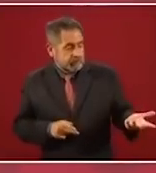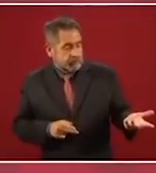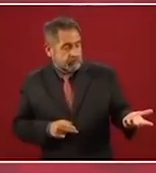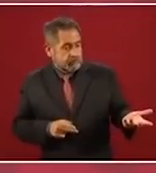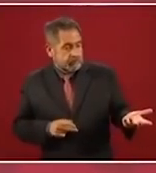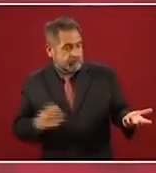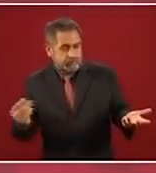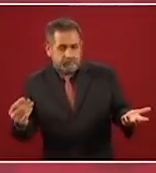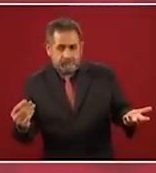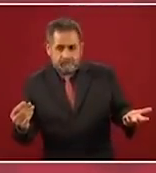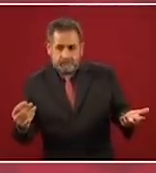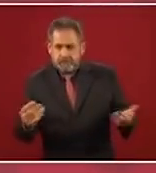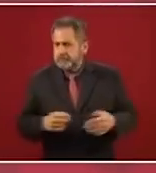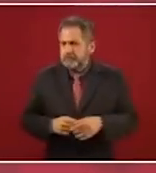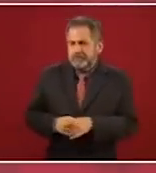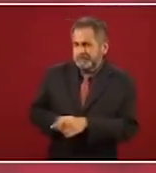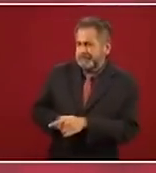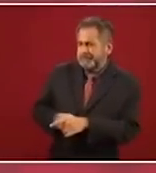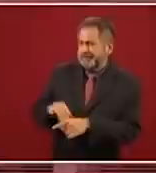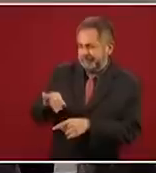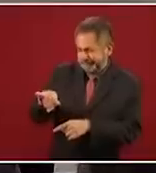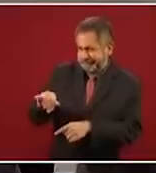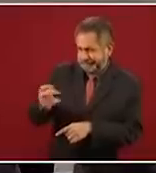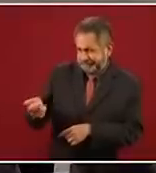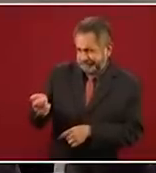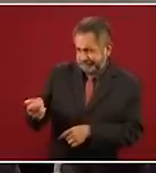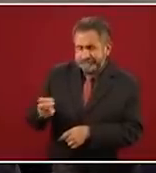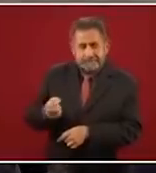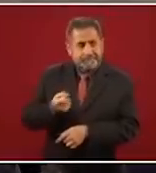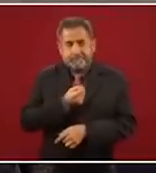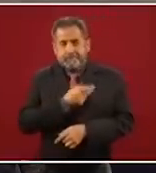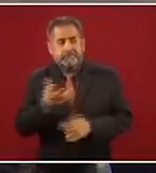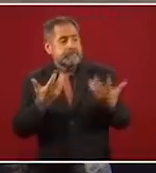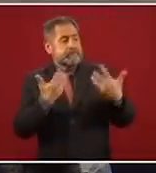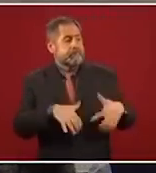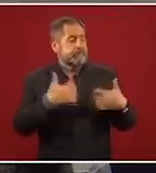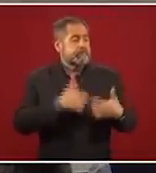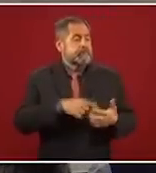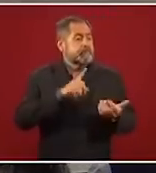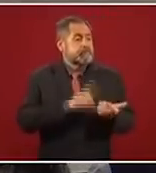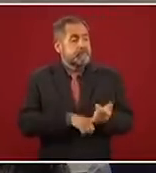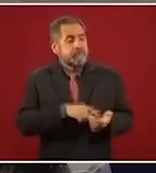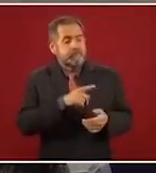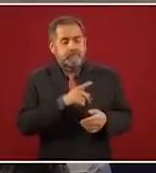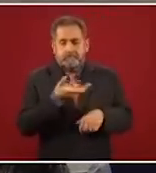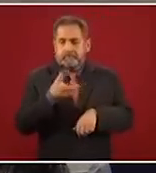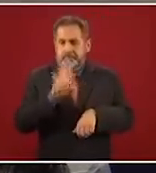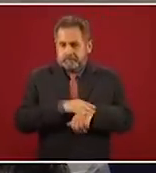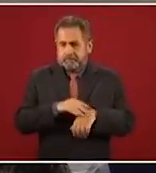Sí, están todas las empresas que tienen estas concesiones.